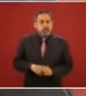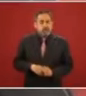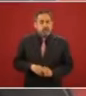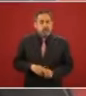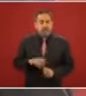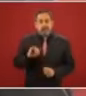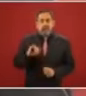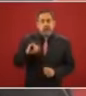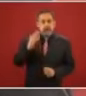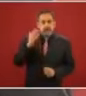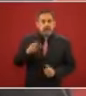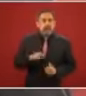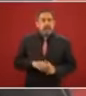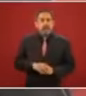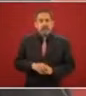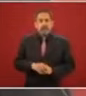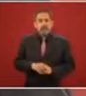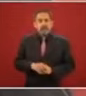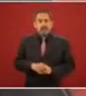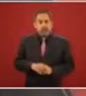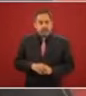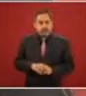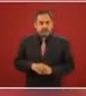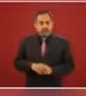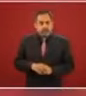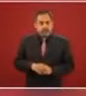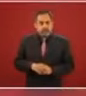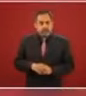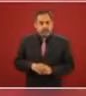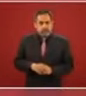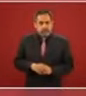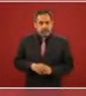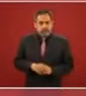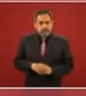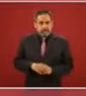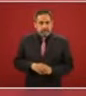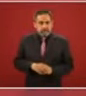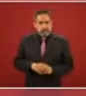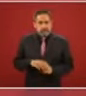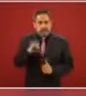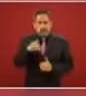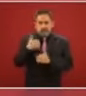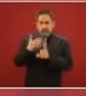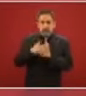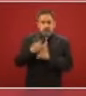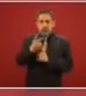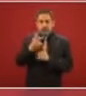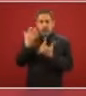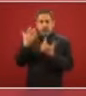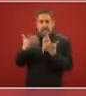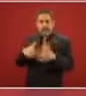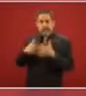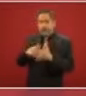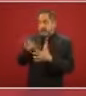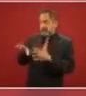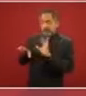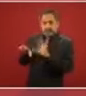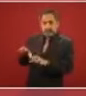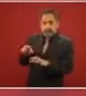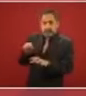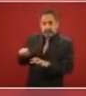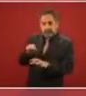se van a poner a operar estas plantas